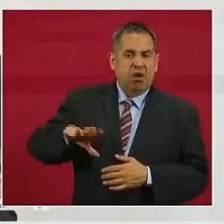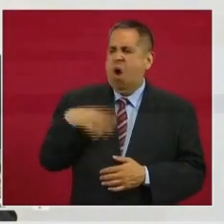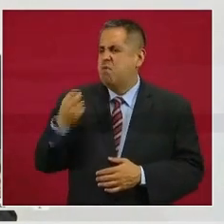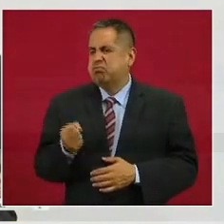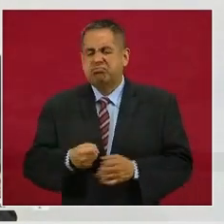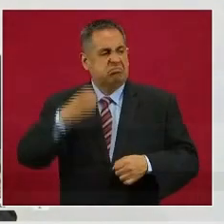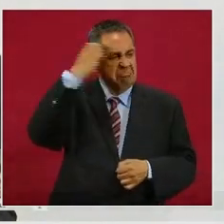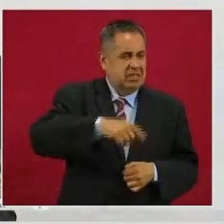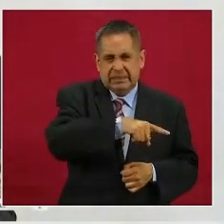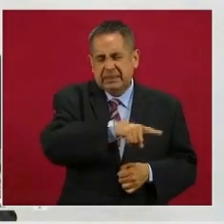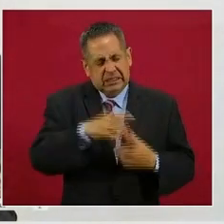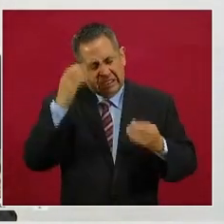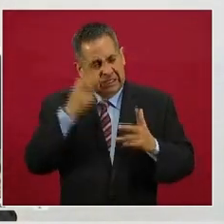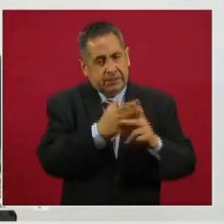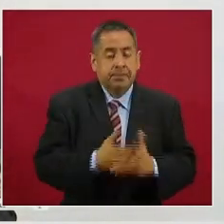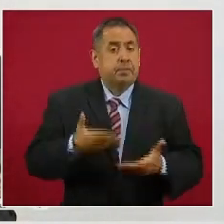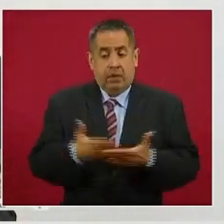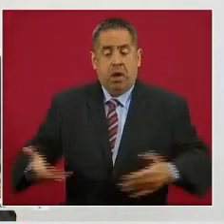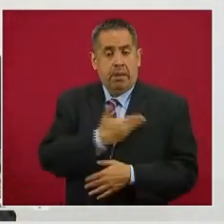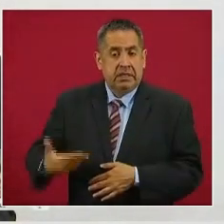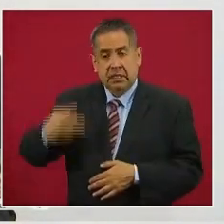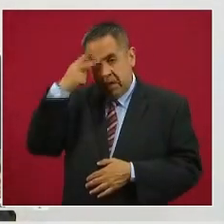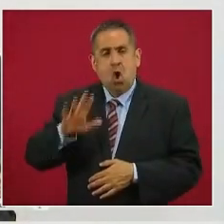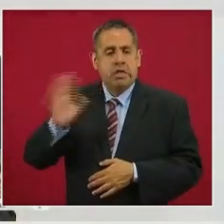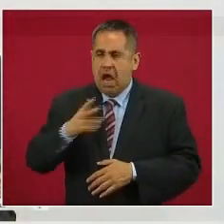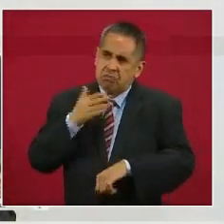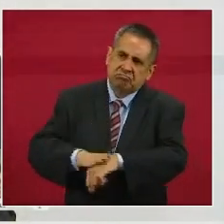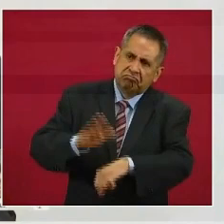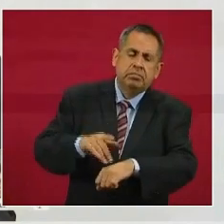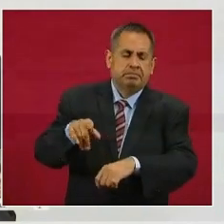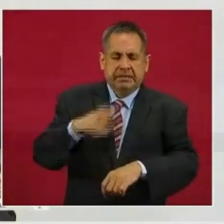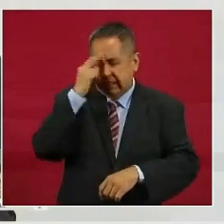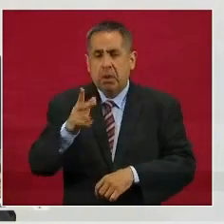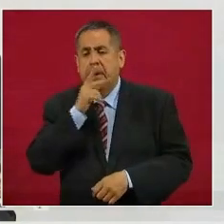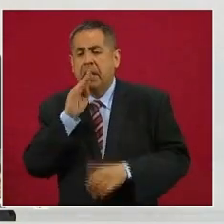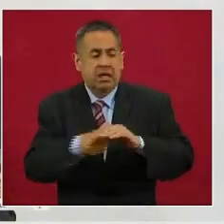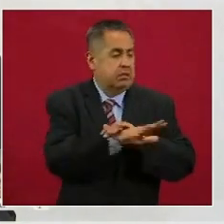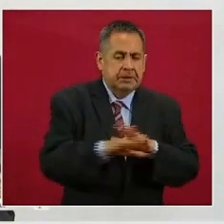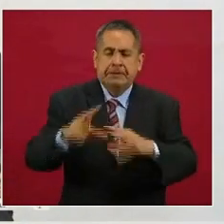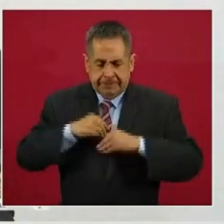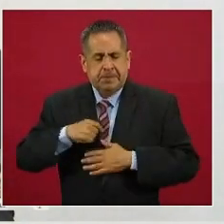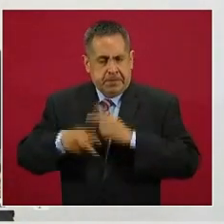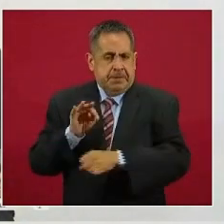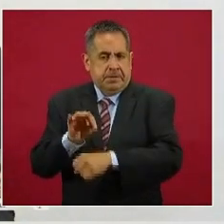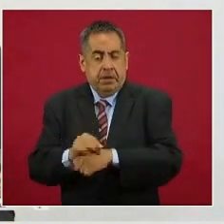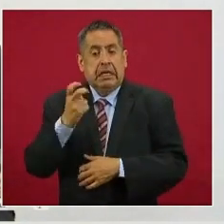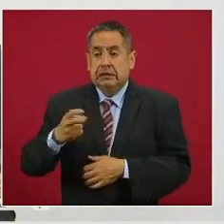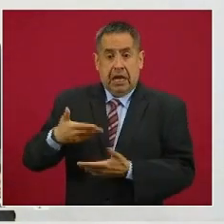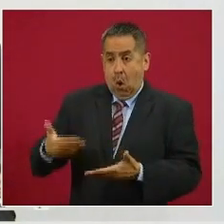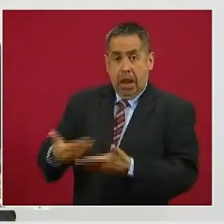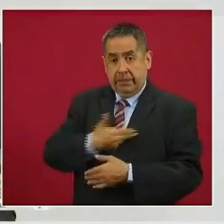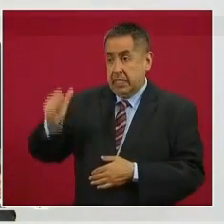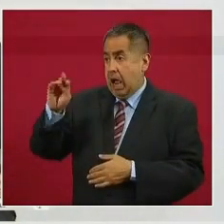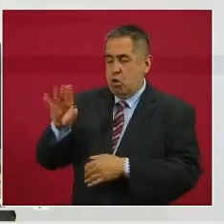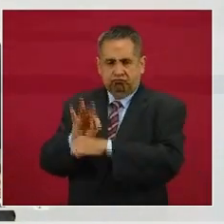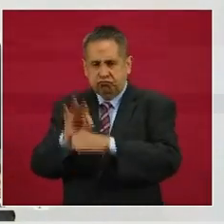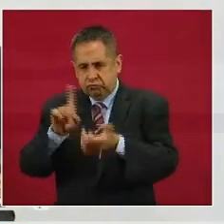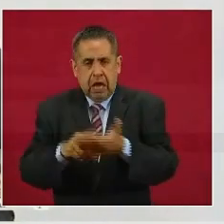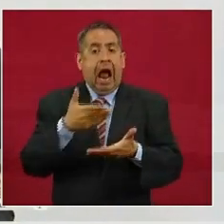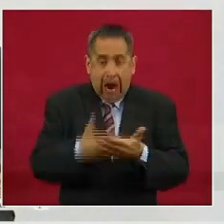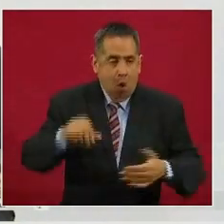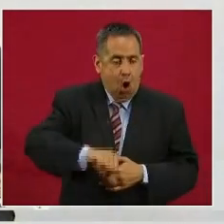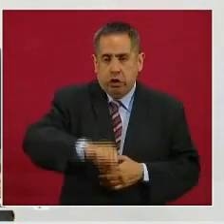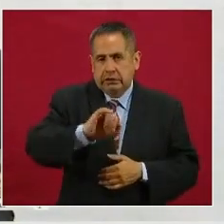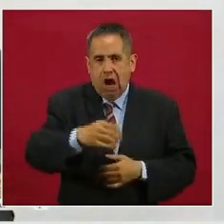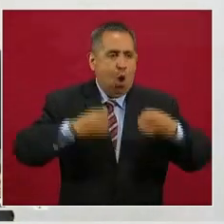en razón de los crímenes que generó el caso que nos ocupa, el actual presidente de la República hizo suyas las reclamaciones de los padres y de los familiares de los desaparecidos. Con esa responsabilidad y con esa guía, hoy por fin se está haciendo